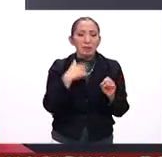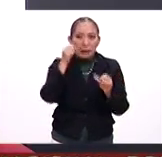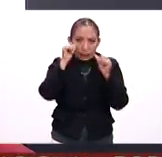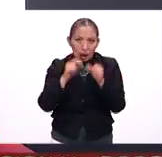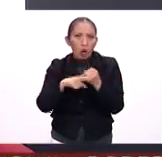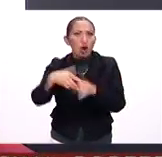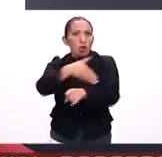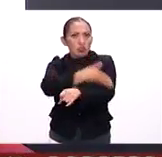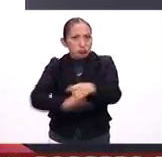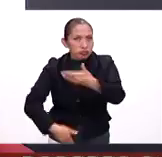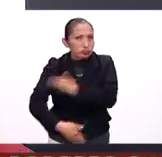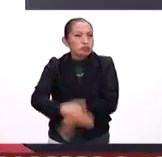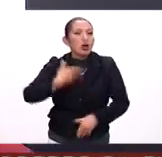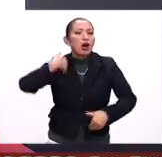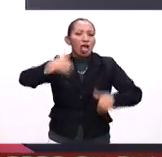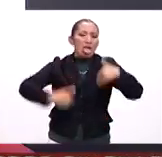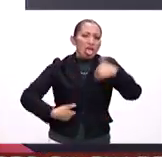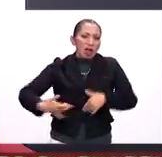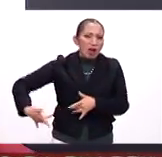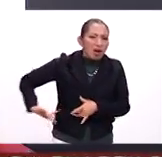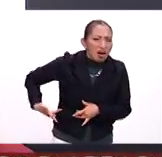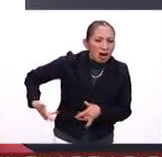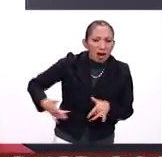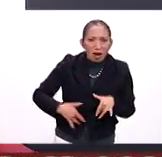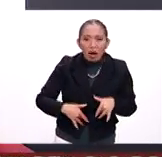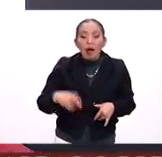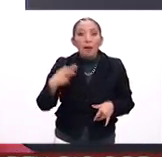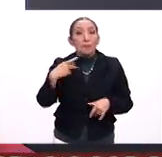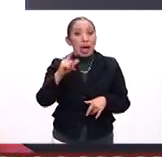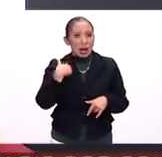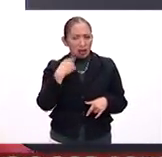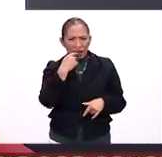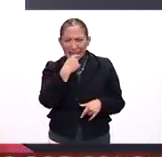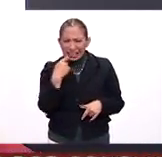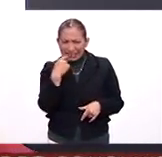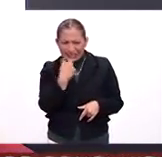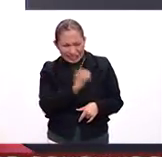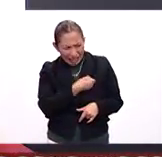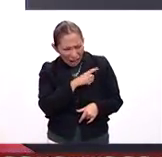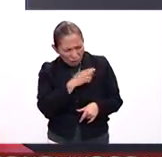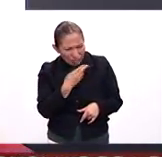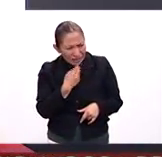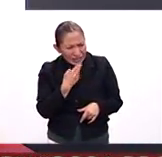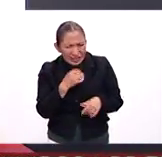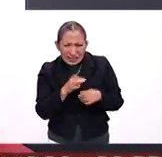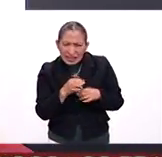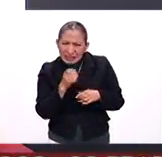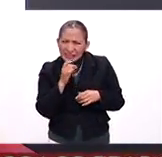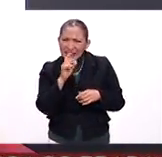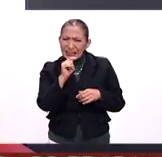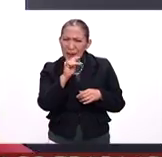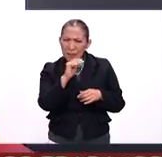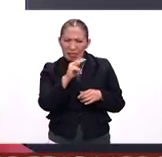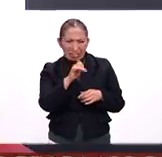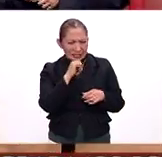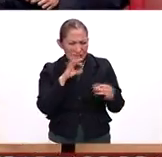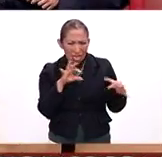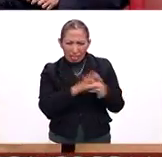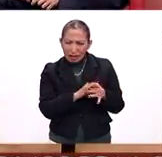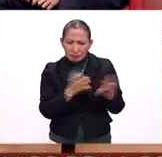ceguera, amputaciones, malestares renales, pero propiamente lo que tiene que ver con salud bucal está como muy abajo con un